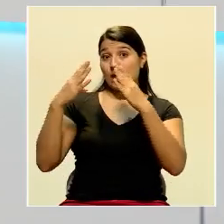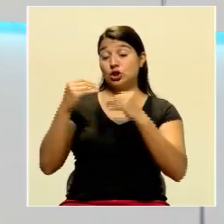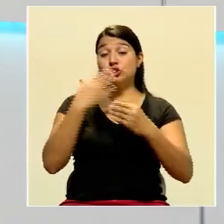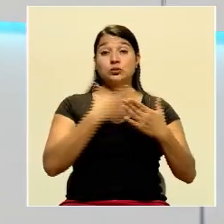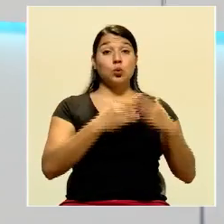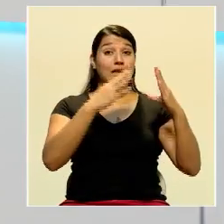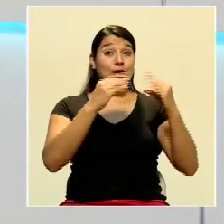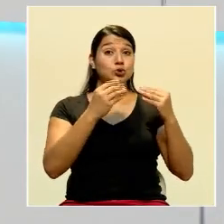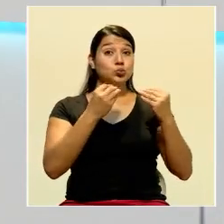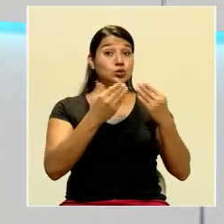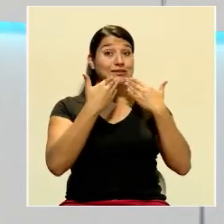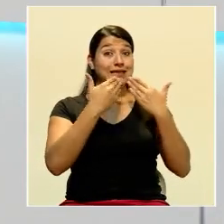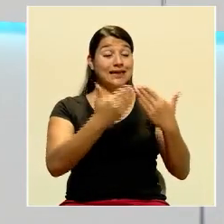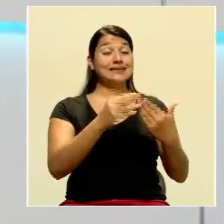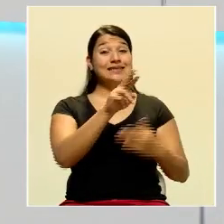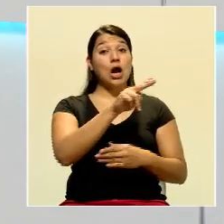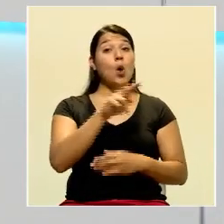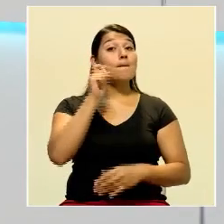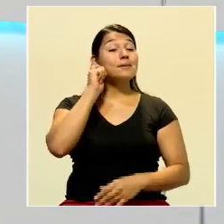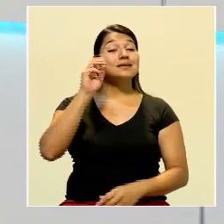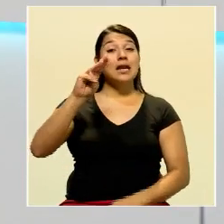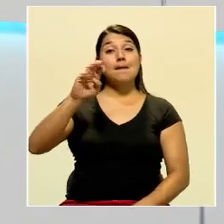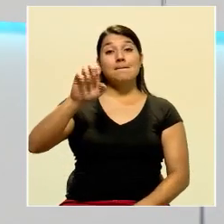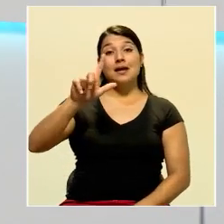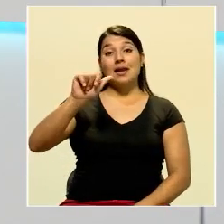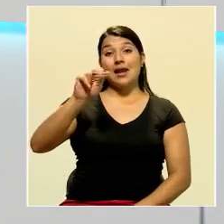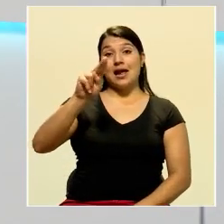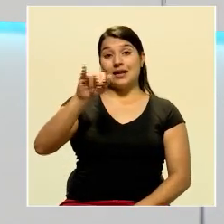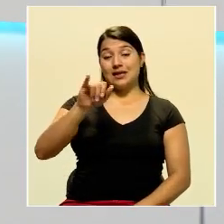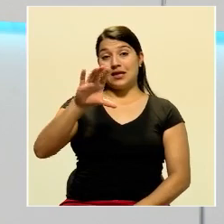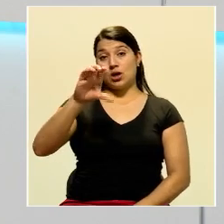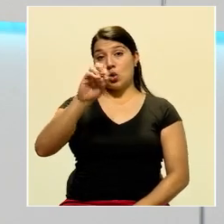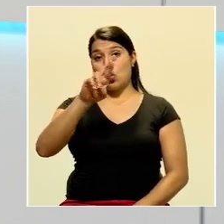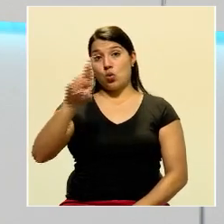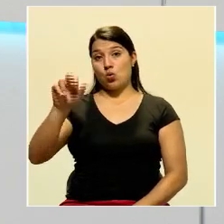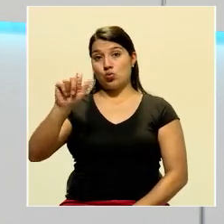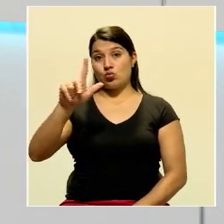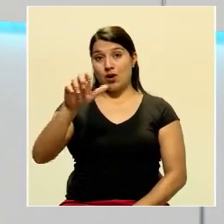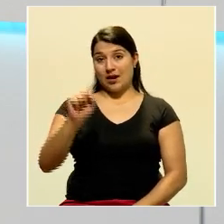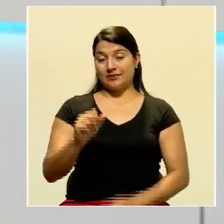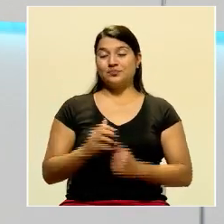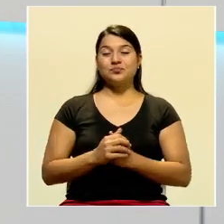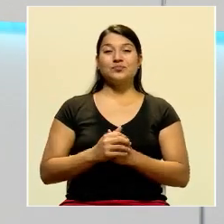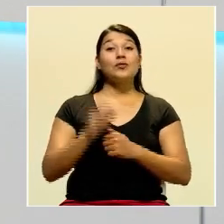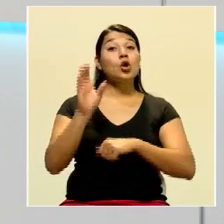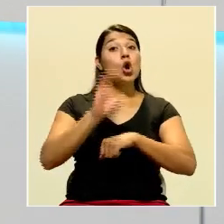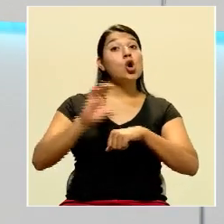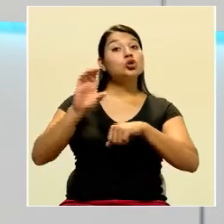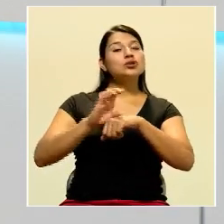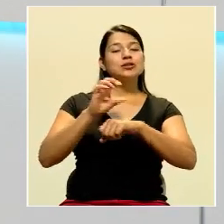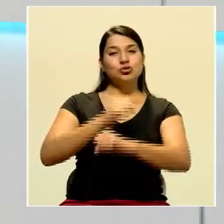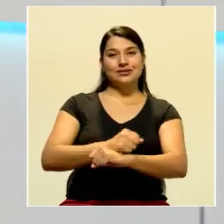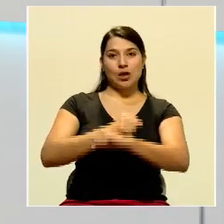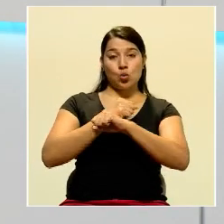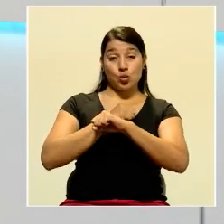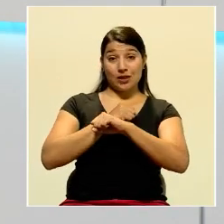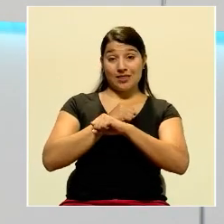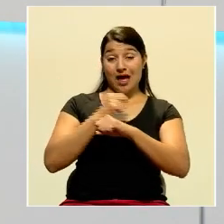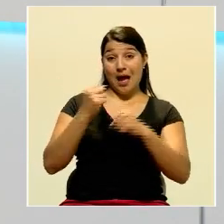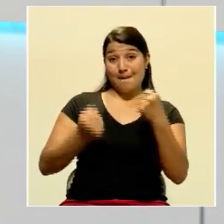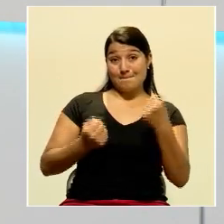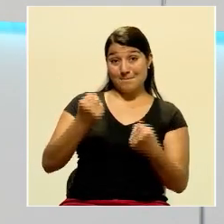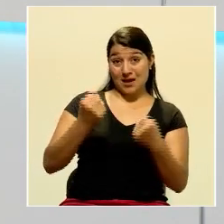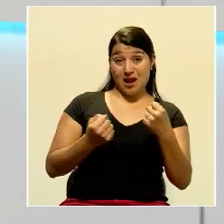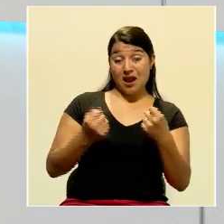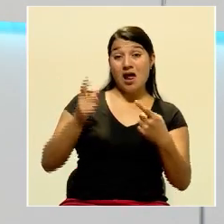Buenas noches, muchas gracias a nuestra compañera Melanie Corrales. El Consejo de Seguridad Vial registró hasta el 20